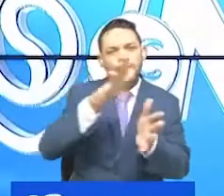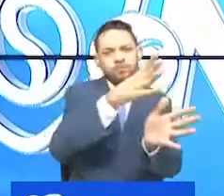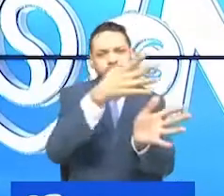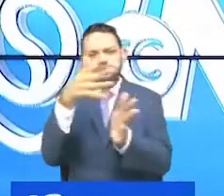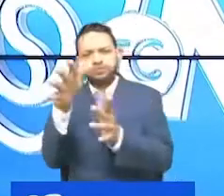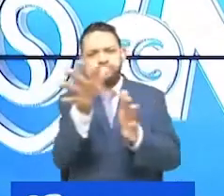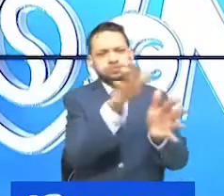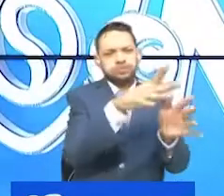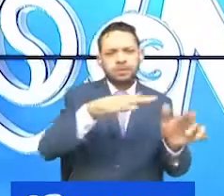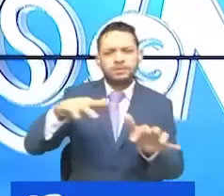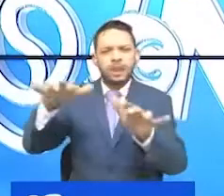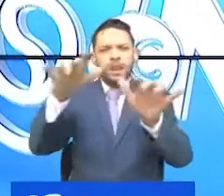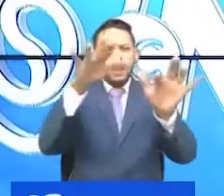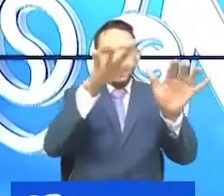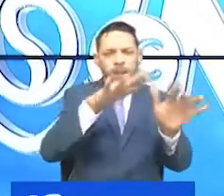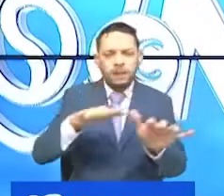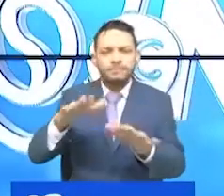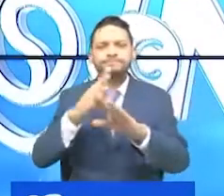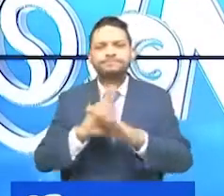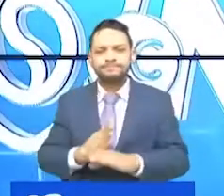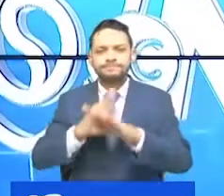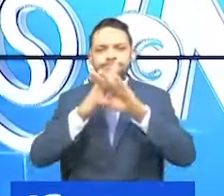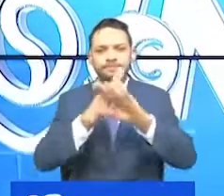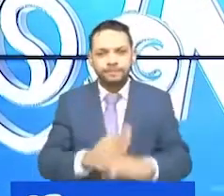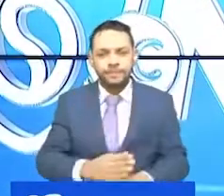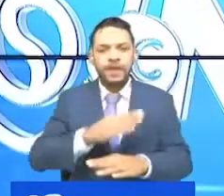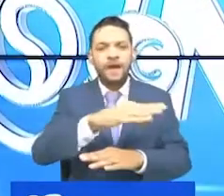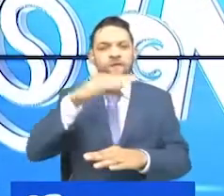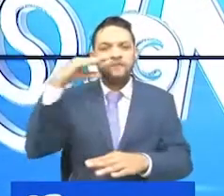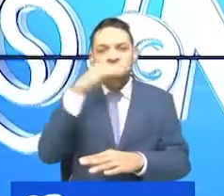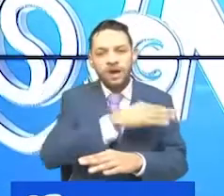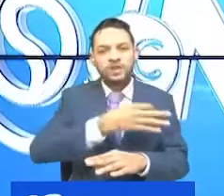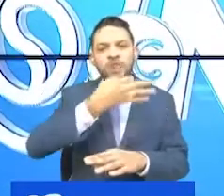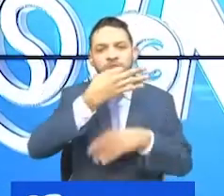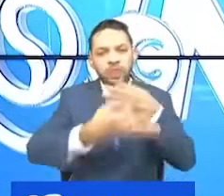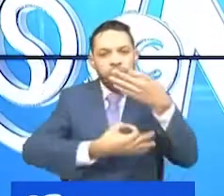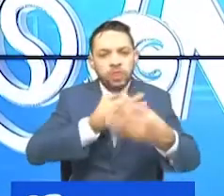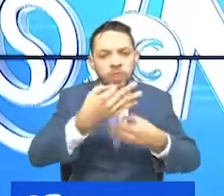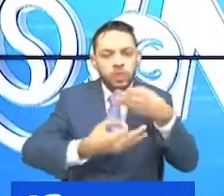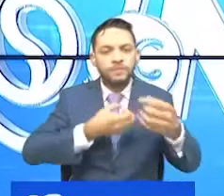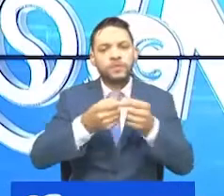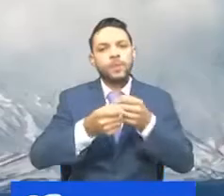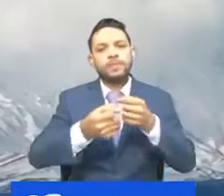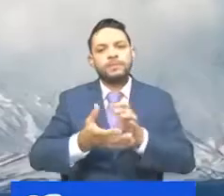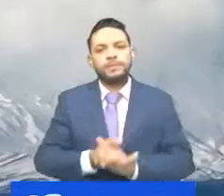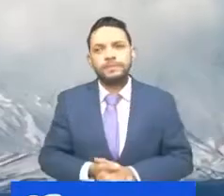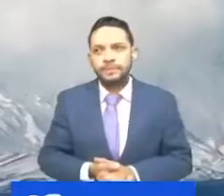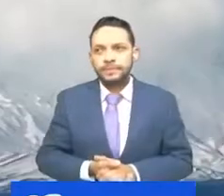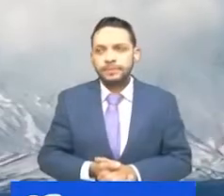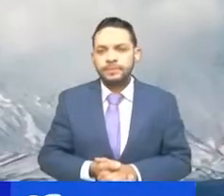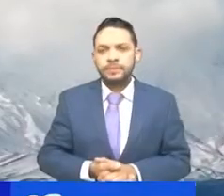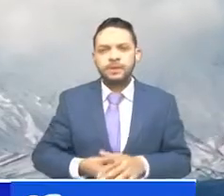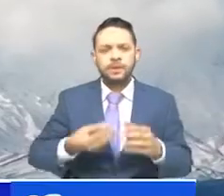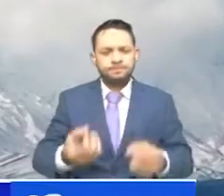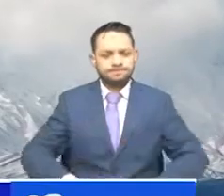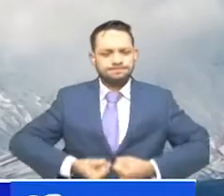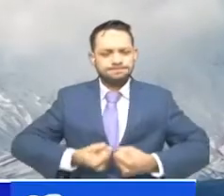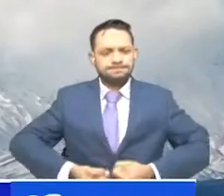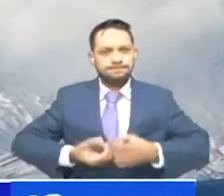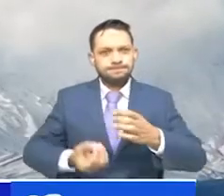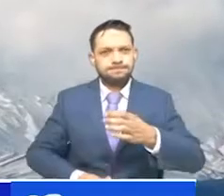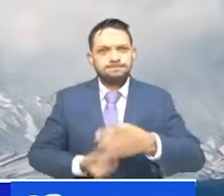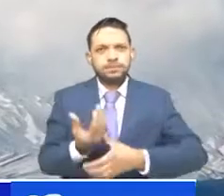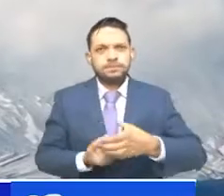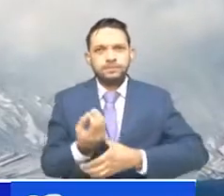El llamado sigue siendo de evitar las falsas cadenas a través de las redes sociales. Una prominente caída de ceniza